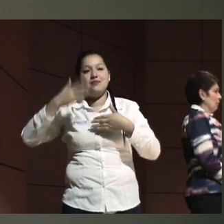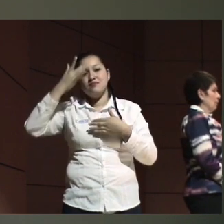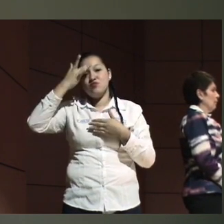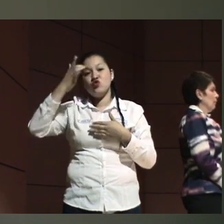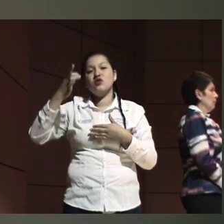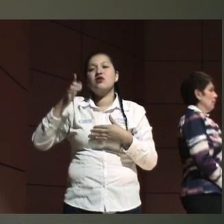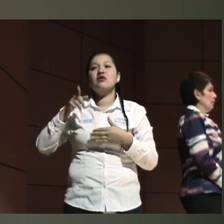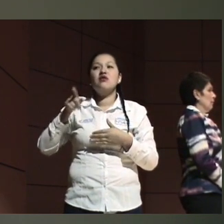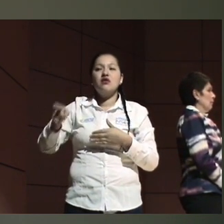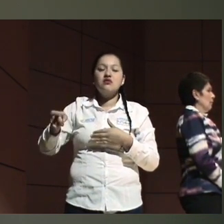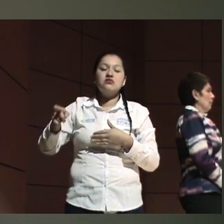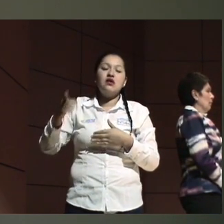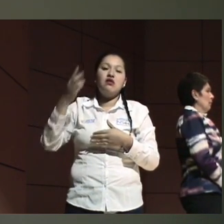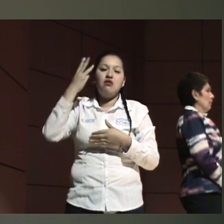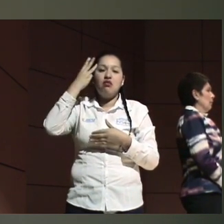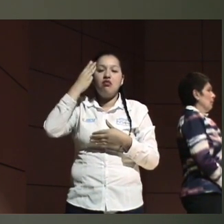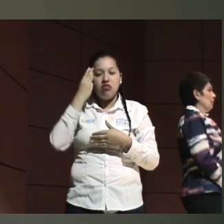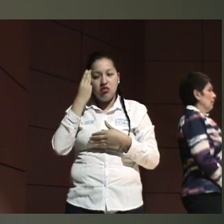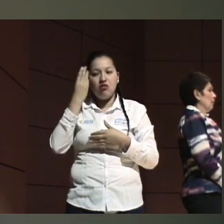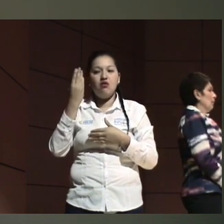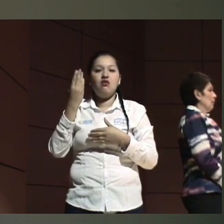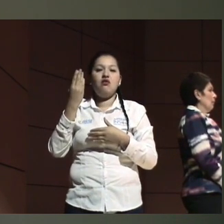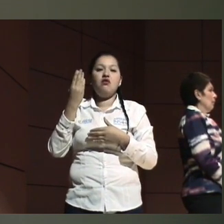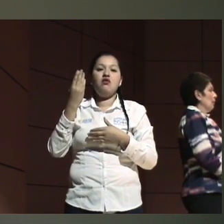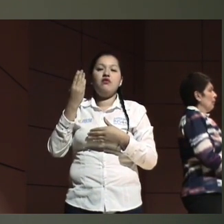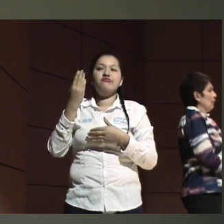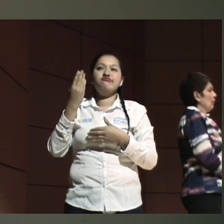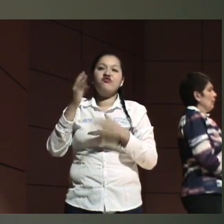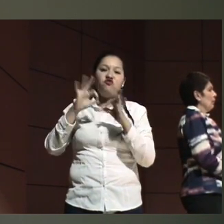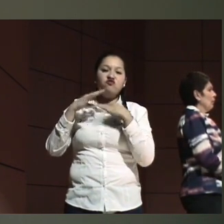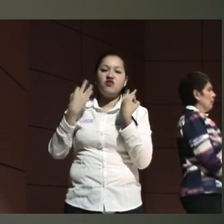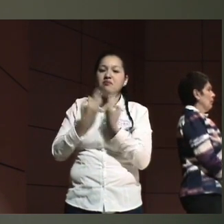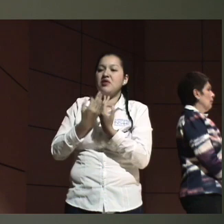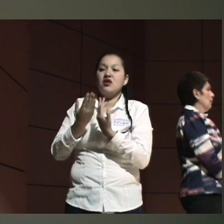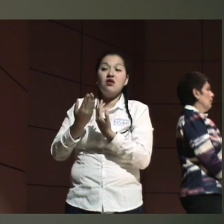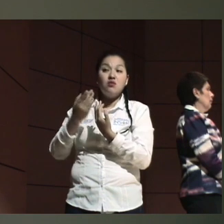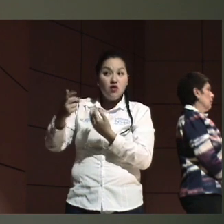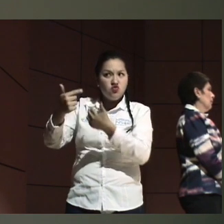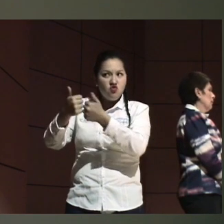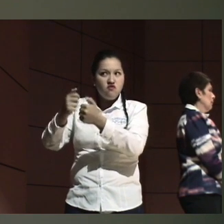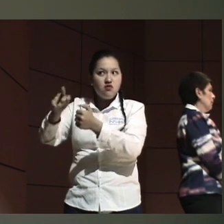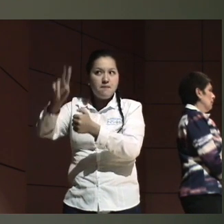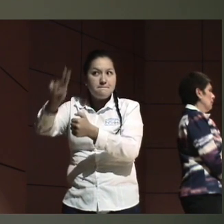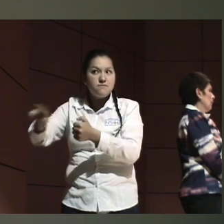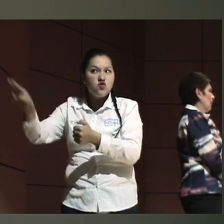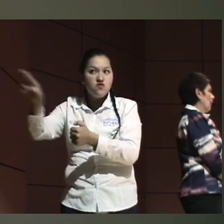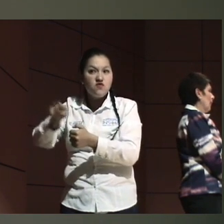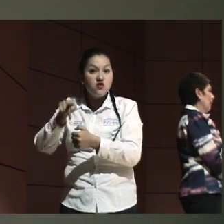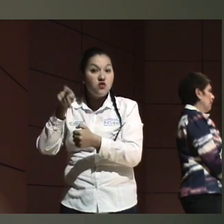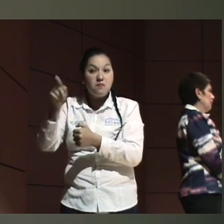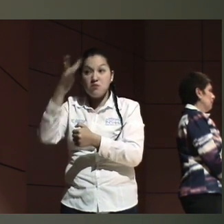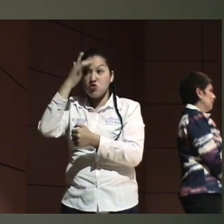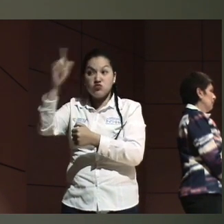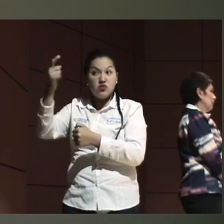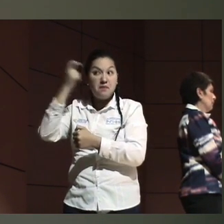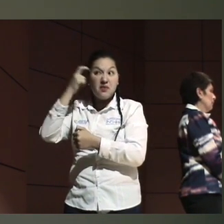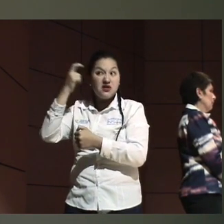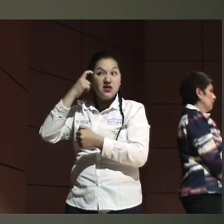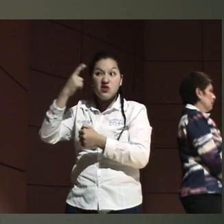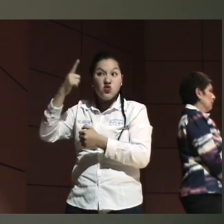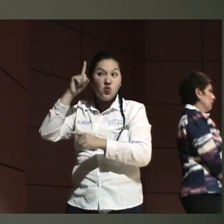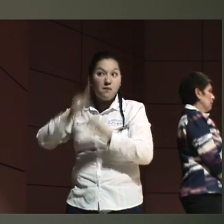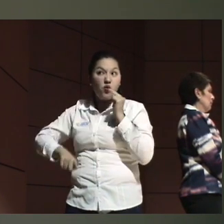de que es una persona a quien se le deben limitar o coartar ciertos derechos porque no tiene las capacidades para que